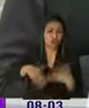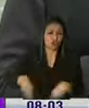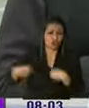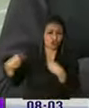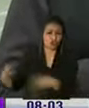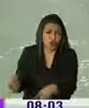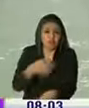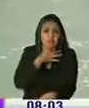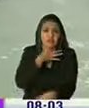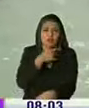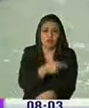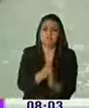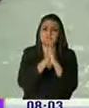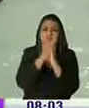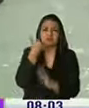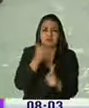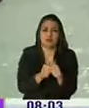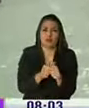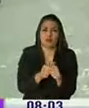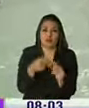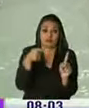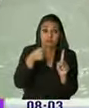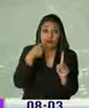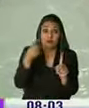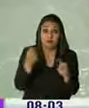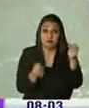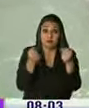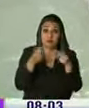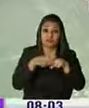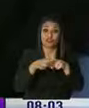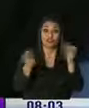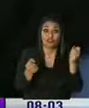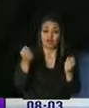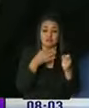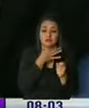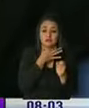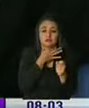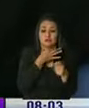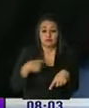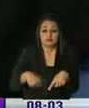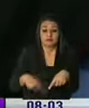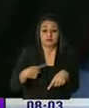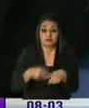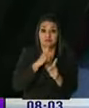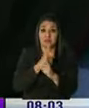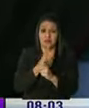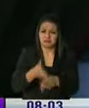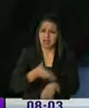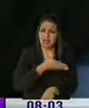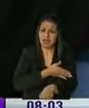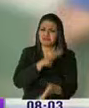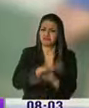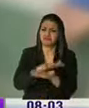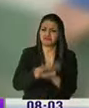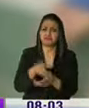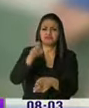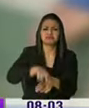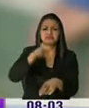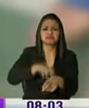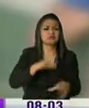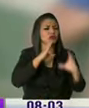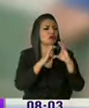Me pedían el celular. El chofer, aún temblando, relató los minutos de terror que vivió. En un inicio los sospechosos se mostraron amigables. En cuestión de